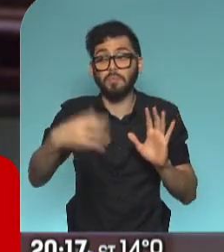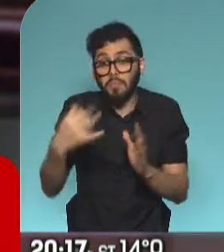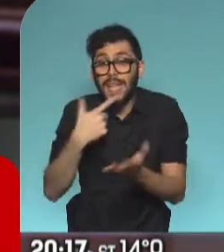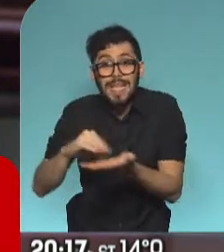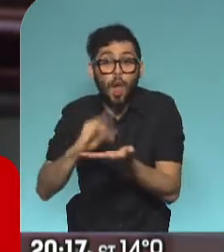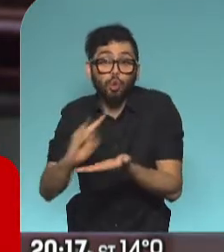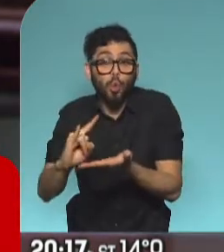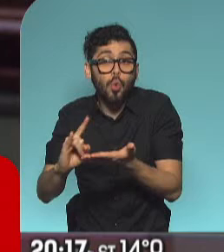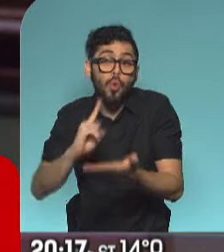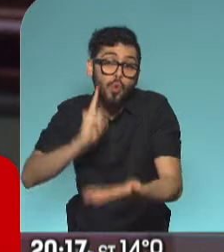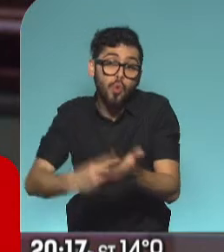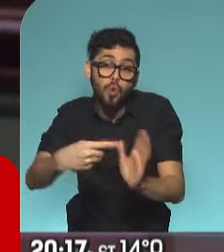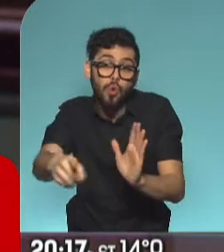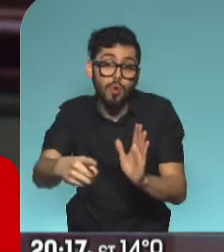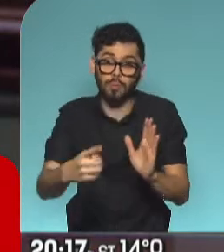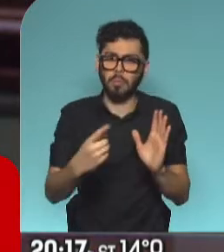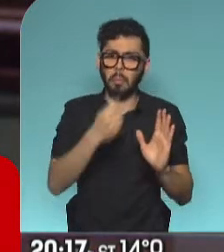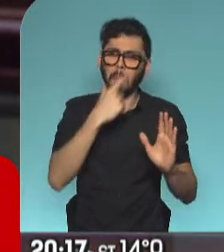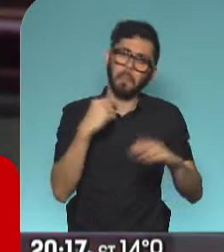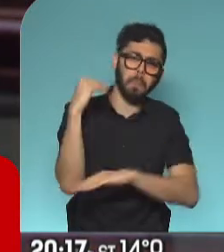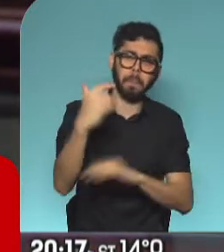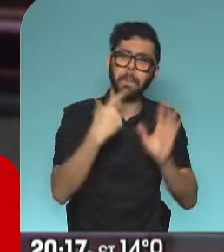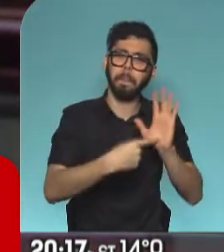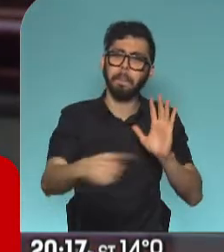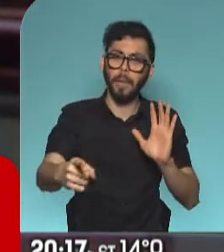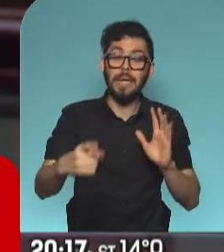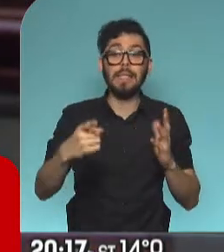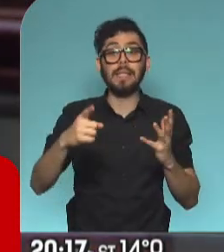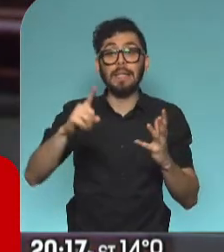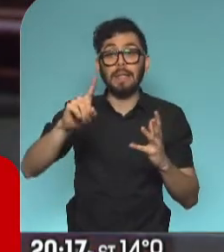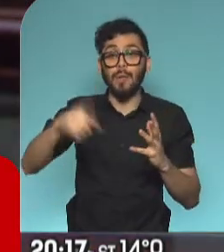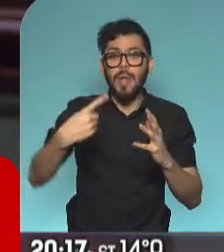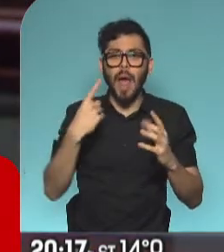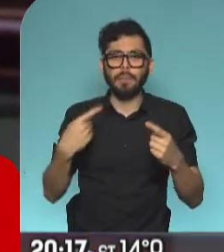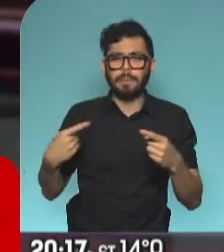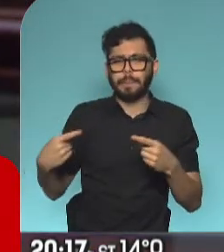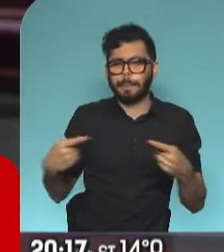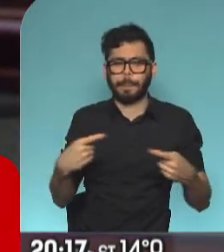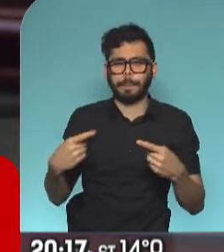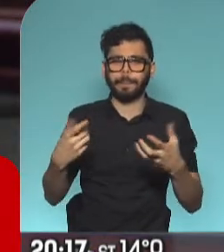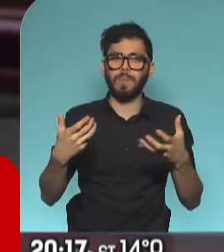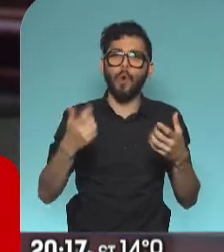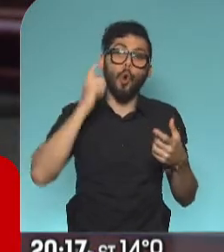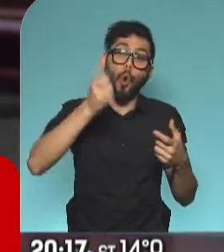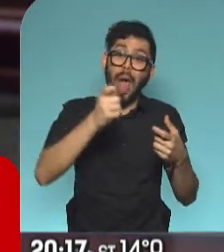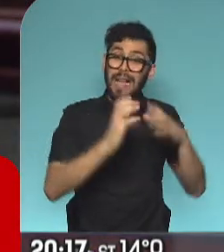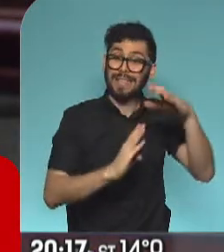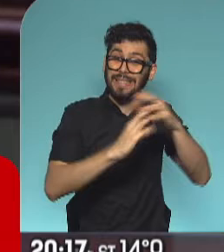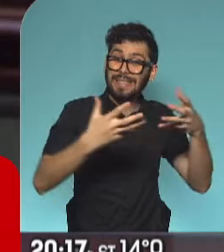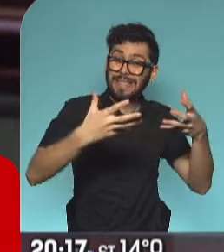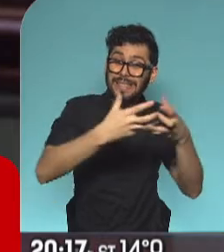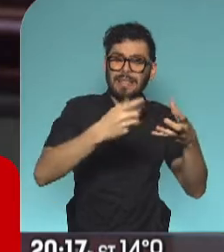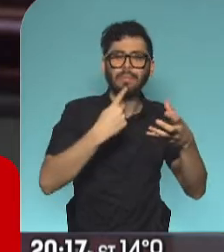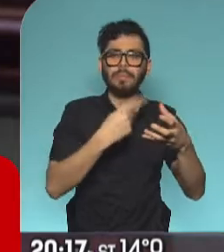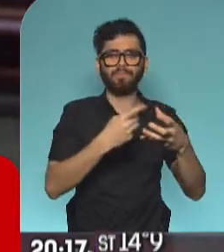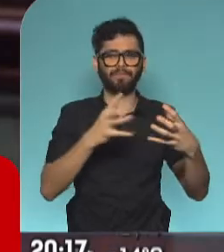gestión de Macri, esto había generado algunos cruces en el Consejo de la Magistratura. Lo que sucedía en ese entonces es que Cambiemos tenía